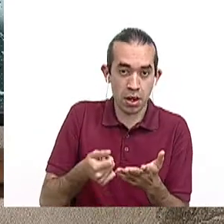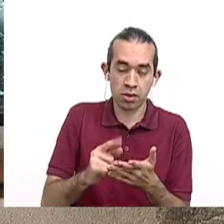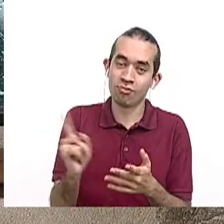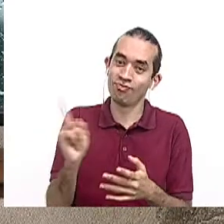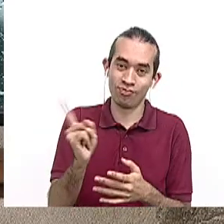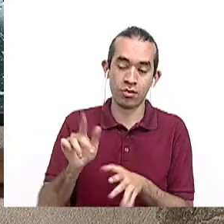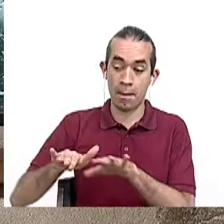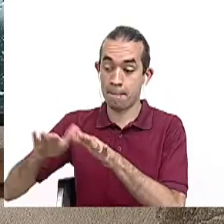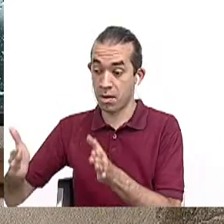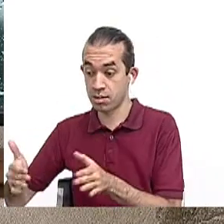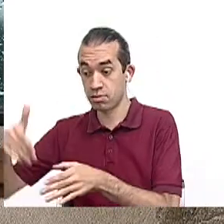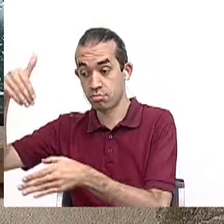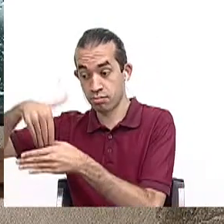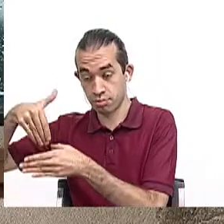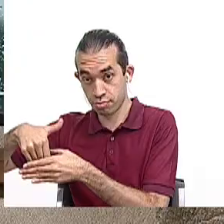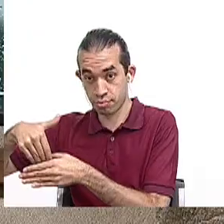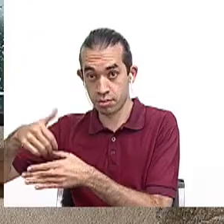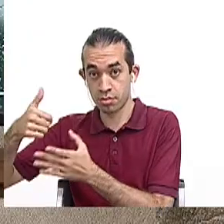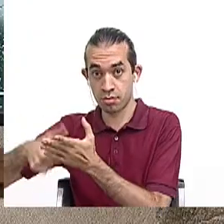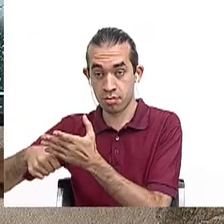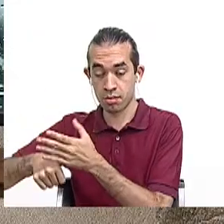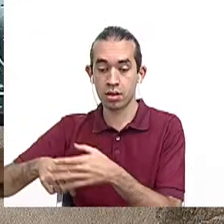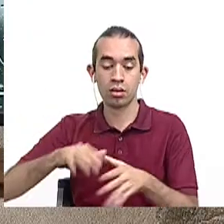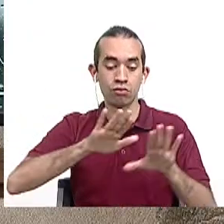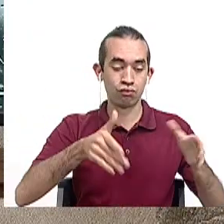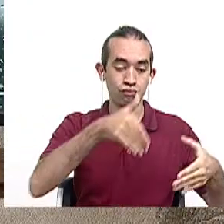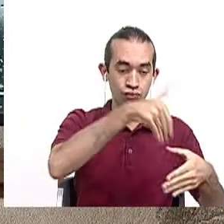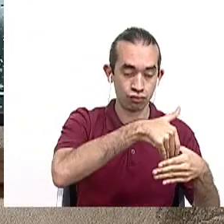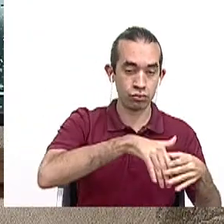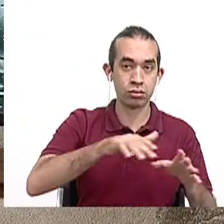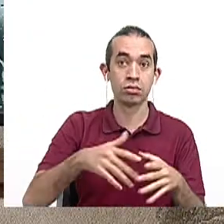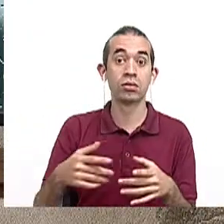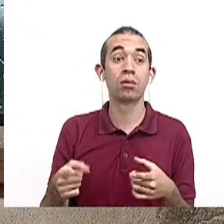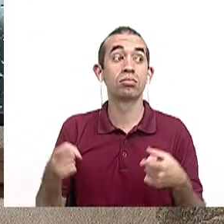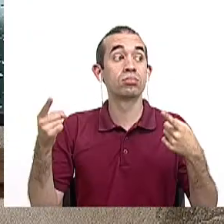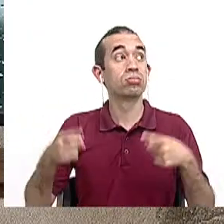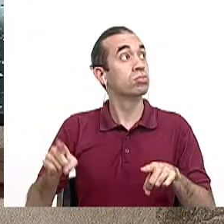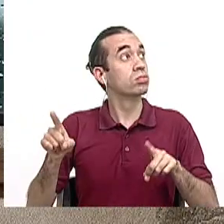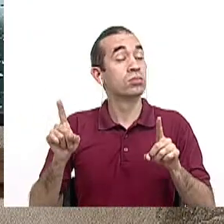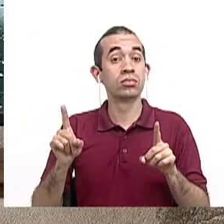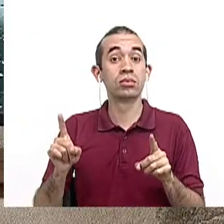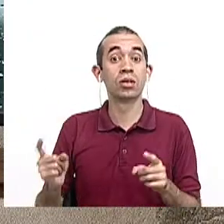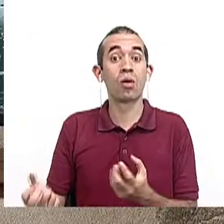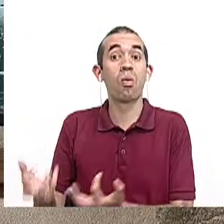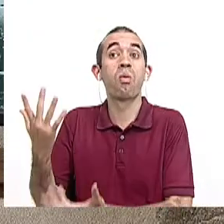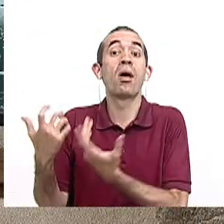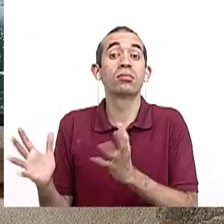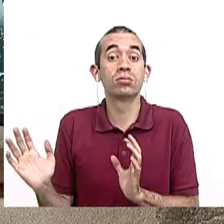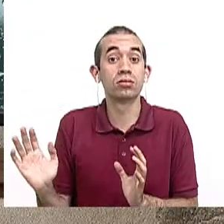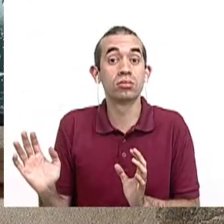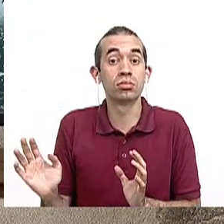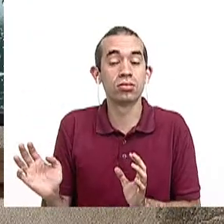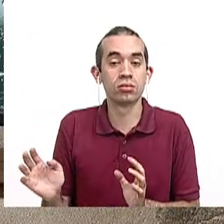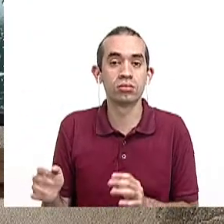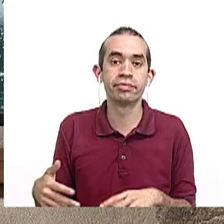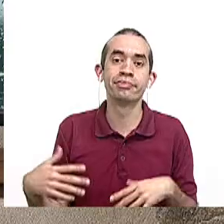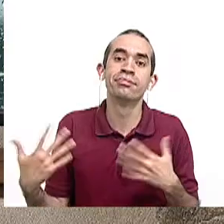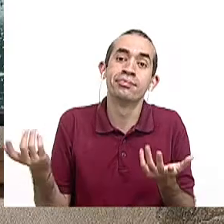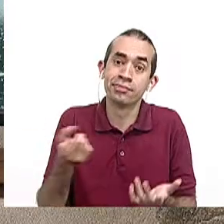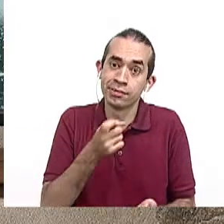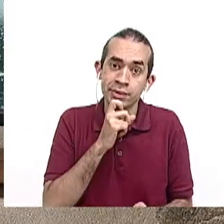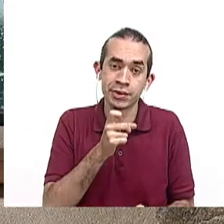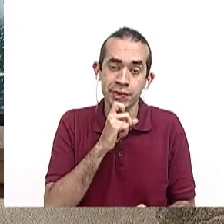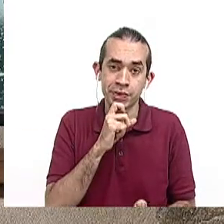que contenían las papeletas sufrieron un accidente, se quemaron y entonces hubo una dificultad